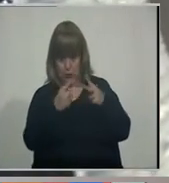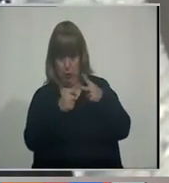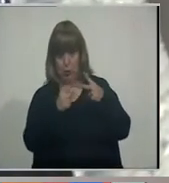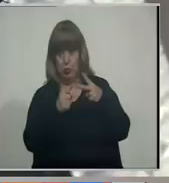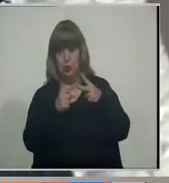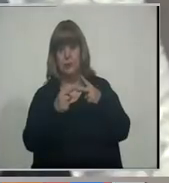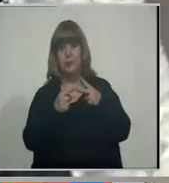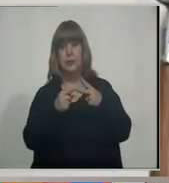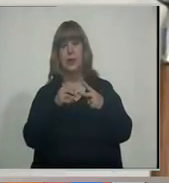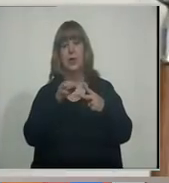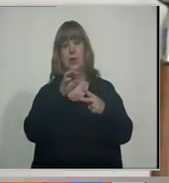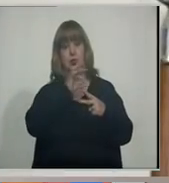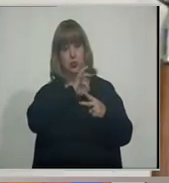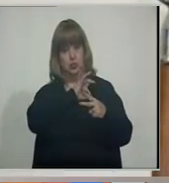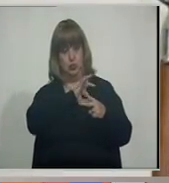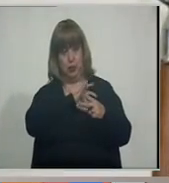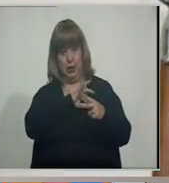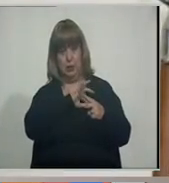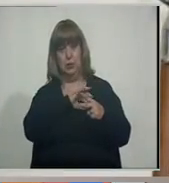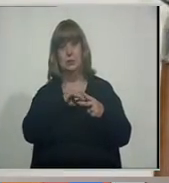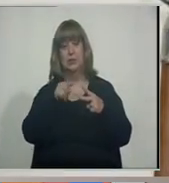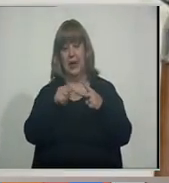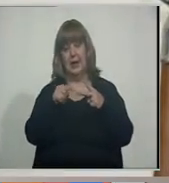la particularidad donde el IPB